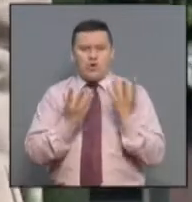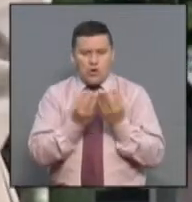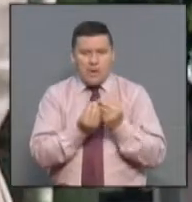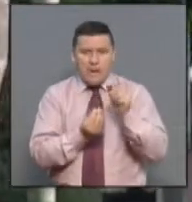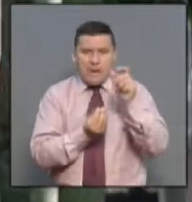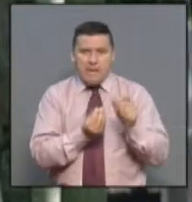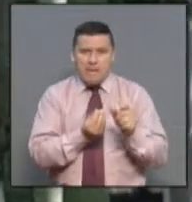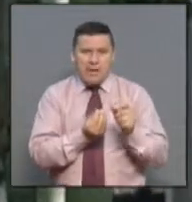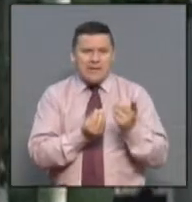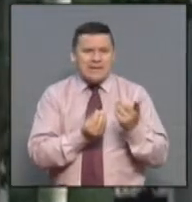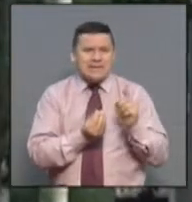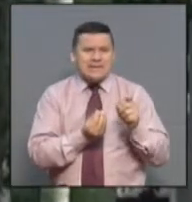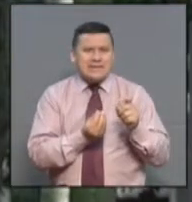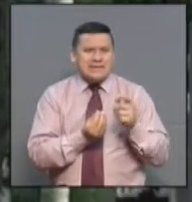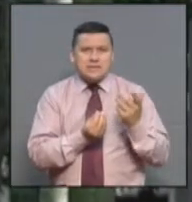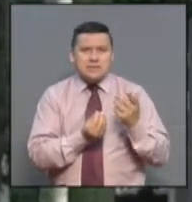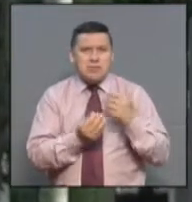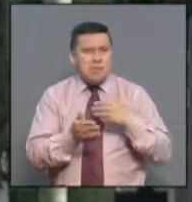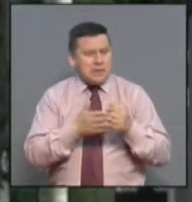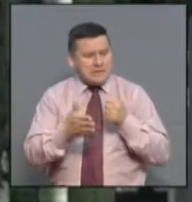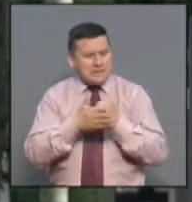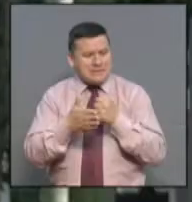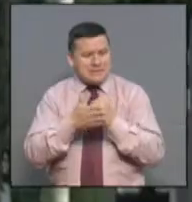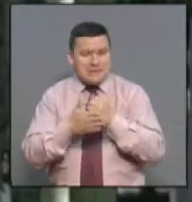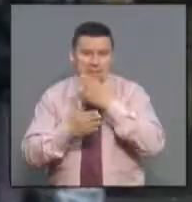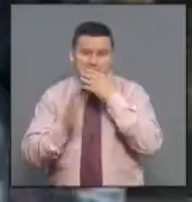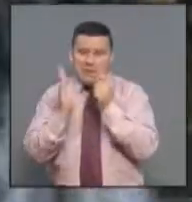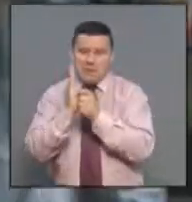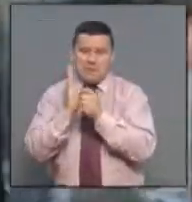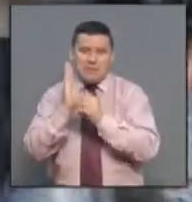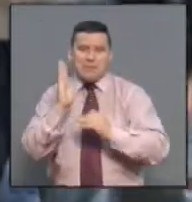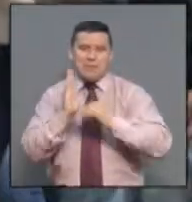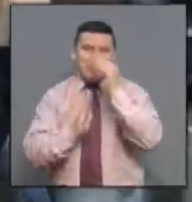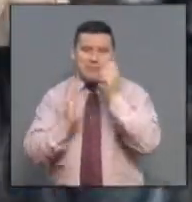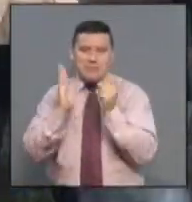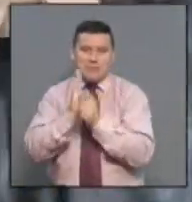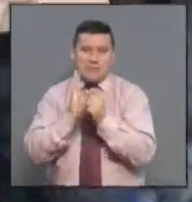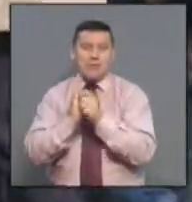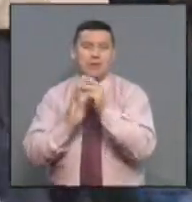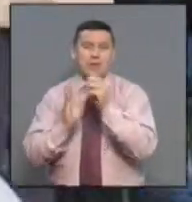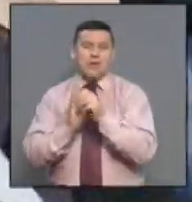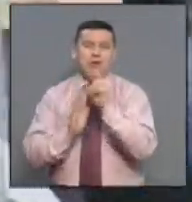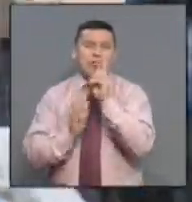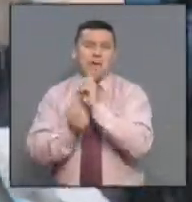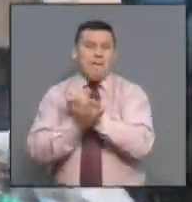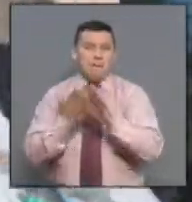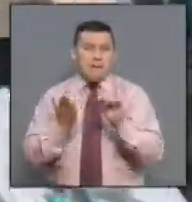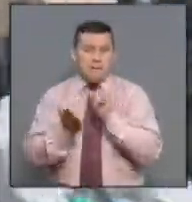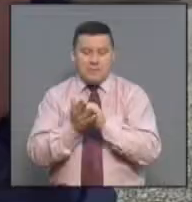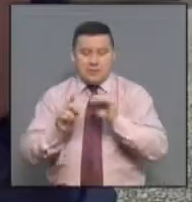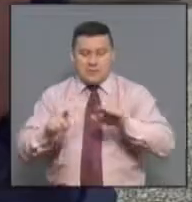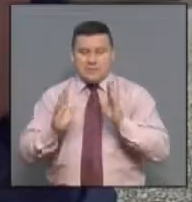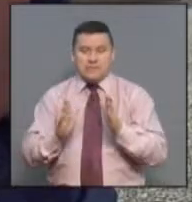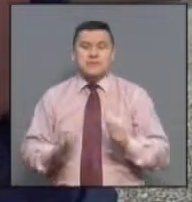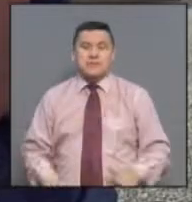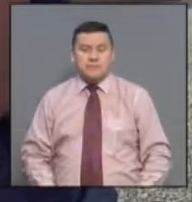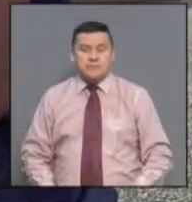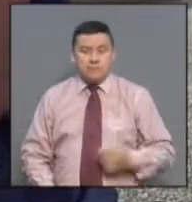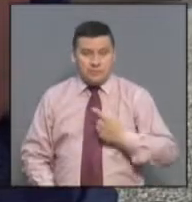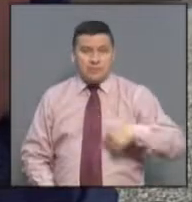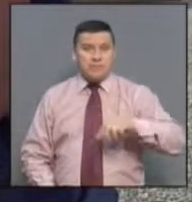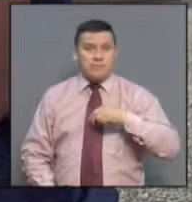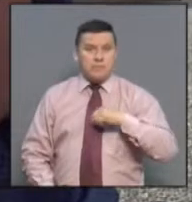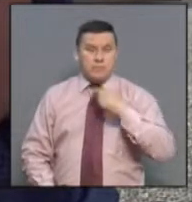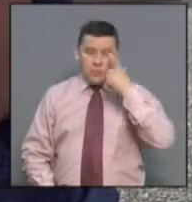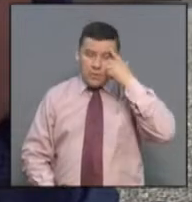de personas vulnerables, esto no la limitó a obtener los mejores puntajes, al punto de llegar a tener dos becas para el mismo semestre. Nosotros,